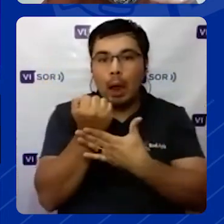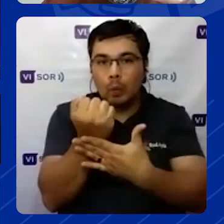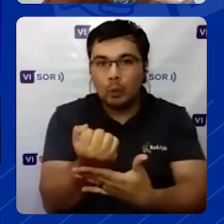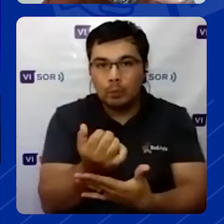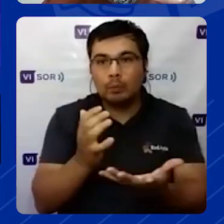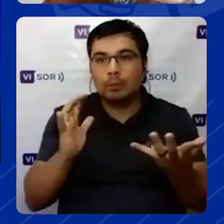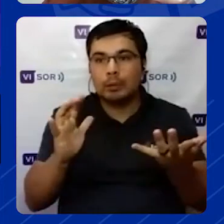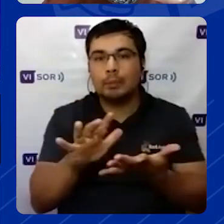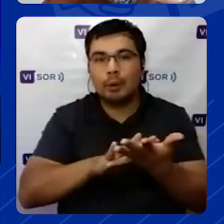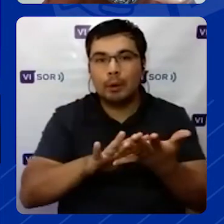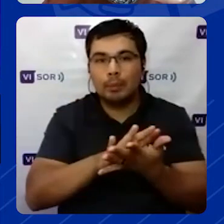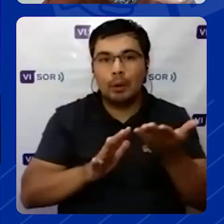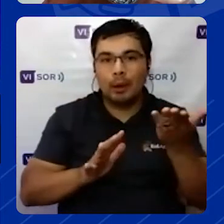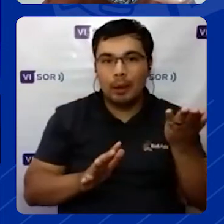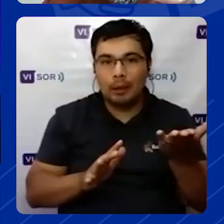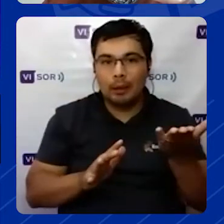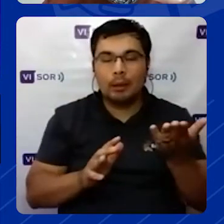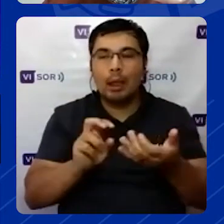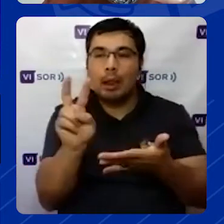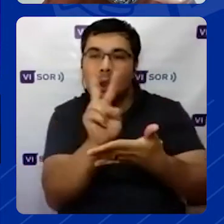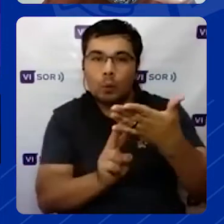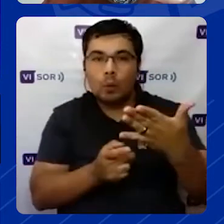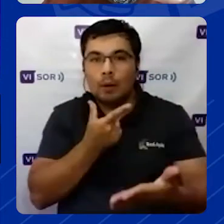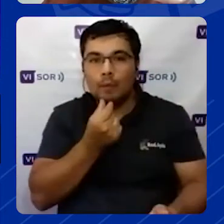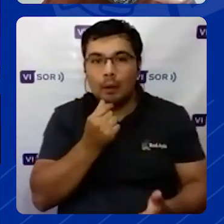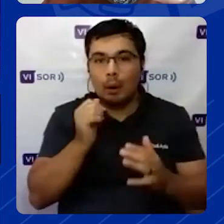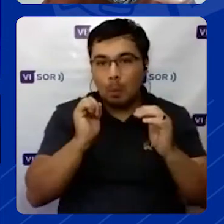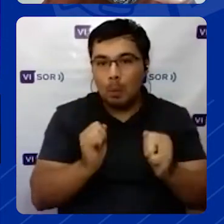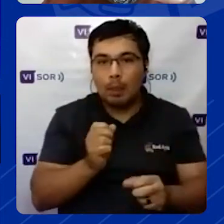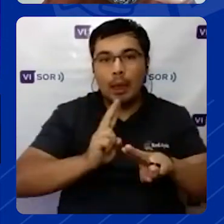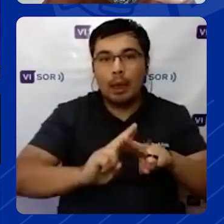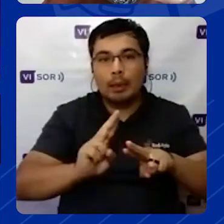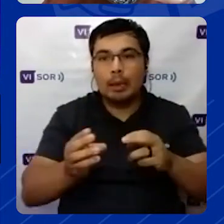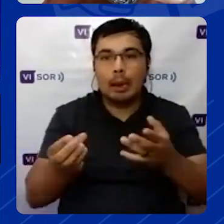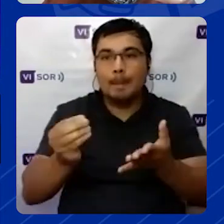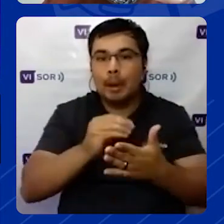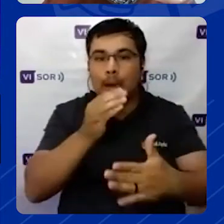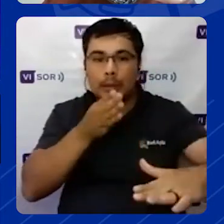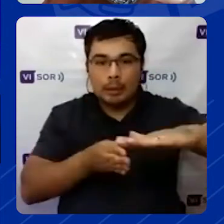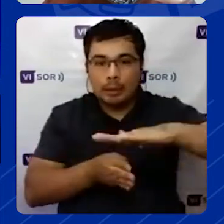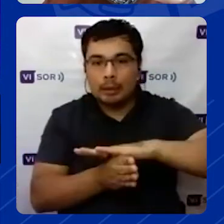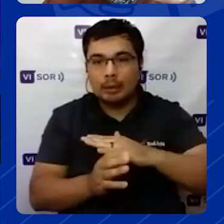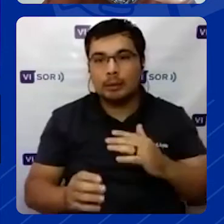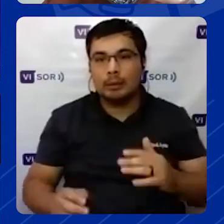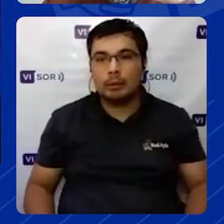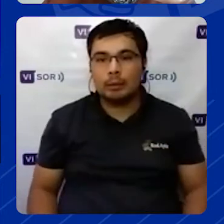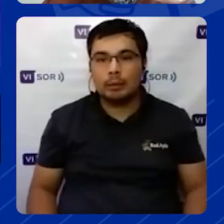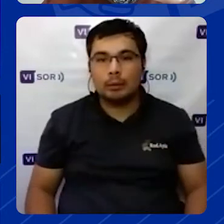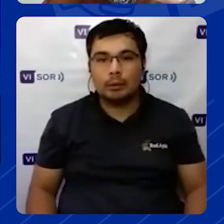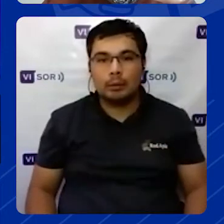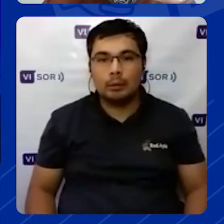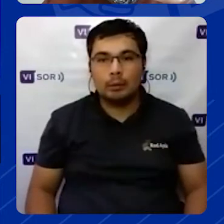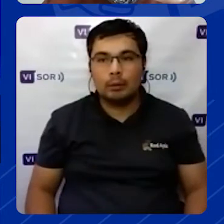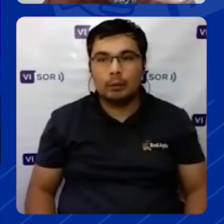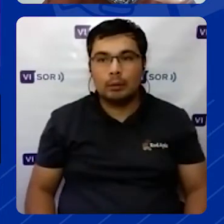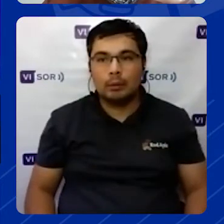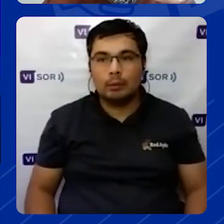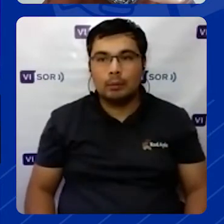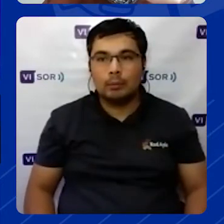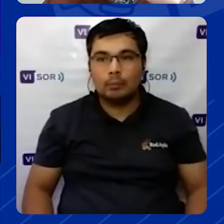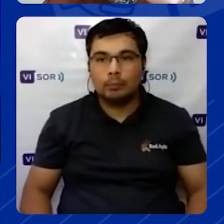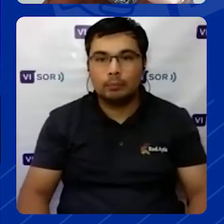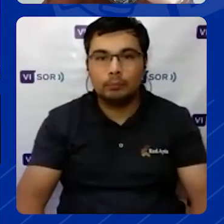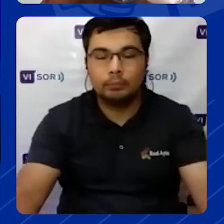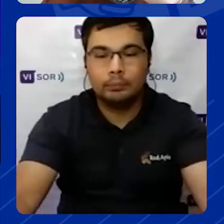lectura fácil, siempre pueden hacerlos más accesibles. Y al fondo los contrastes, el tipo de letra, el diseño de la página